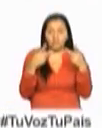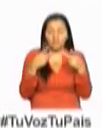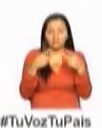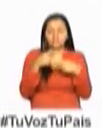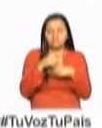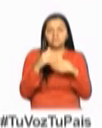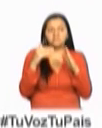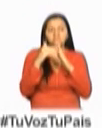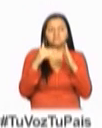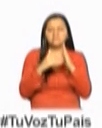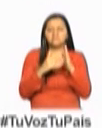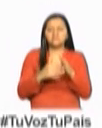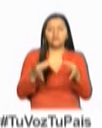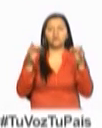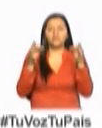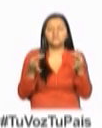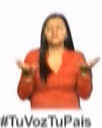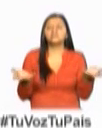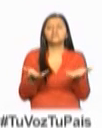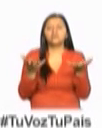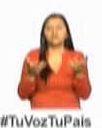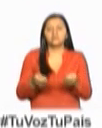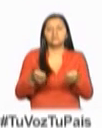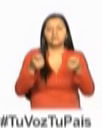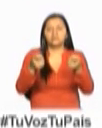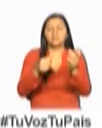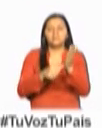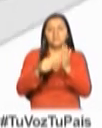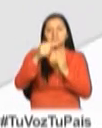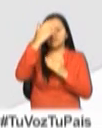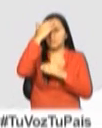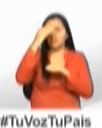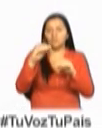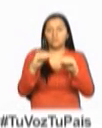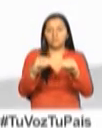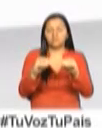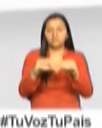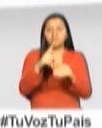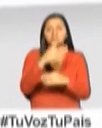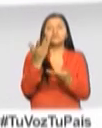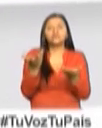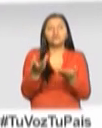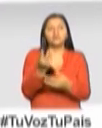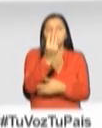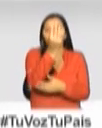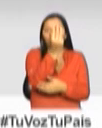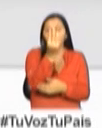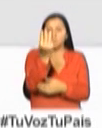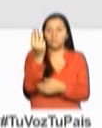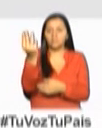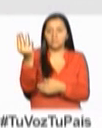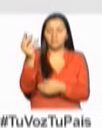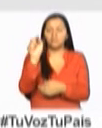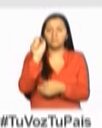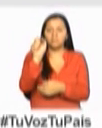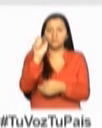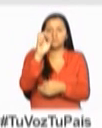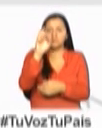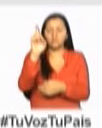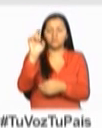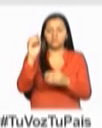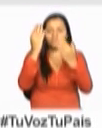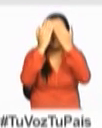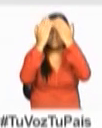las listas oficiales de útiles son las que entrega el Ministerio de Educación, las cuales se encontrarán disponibles en